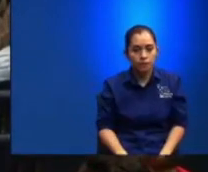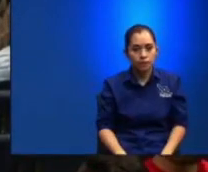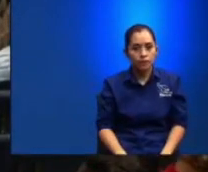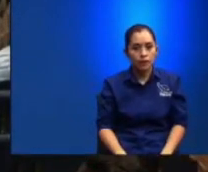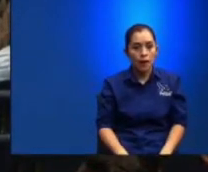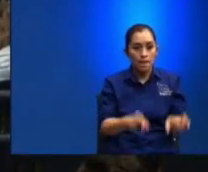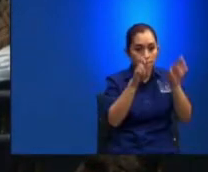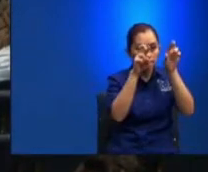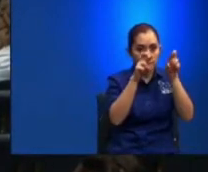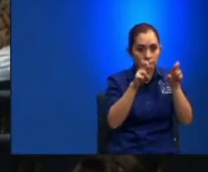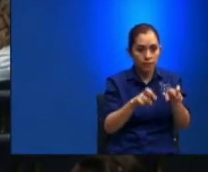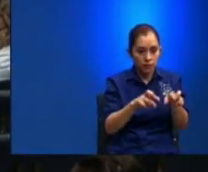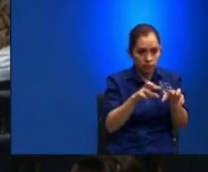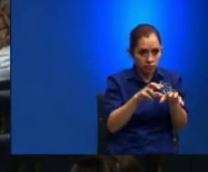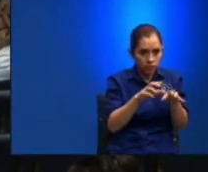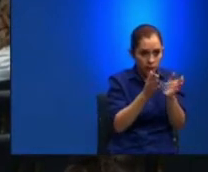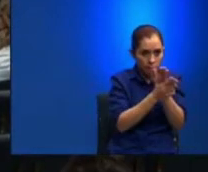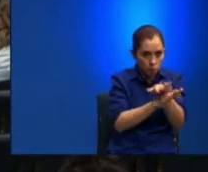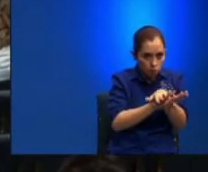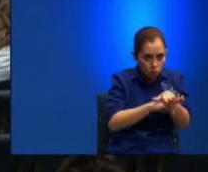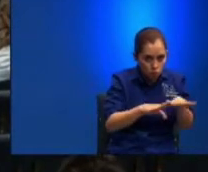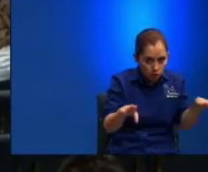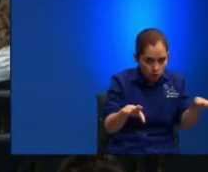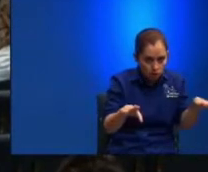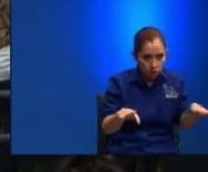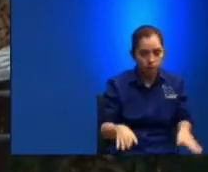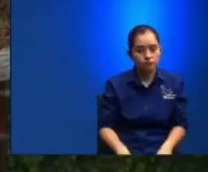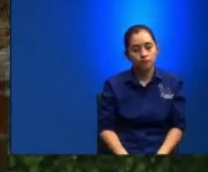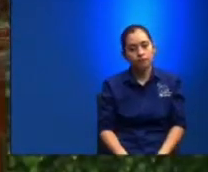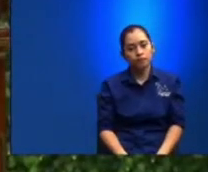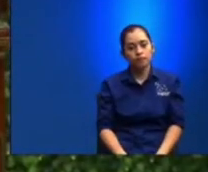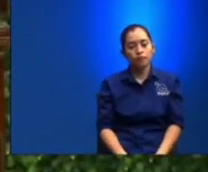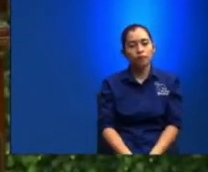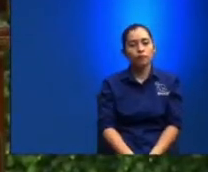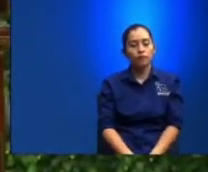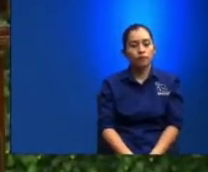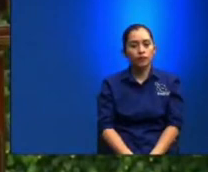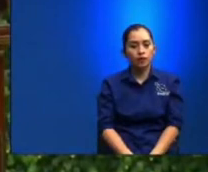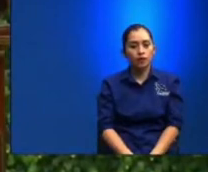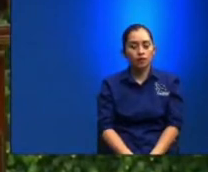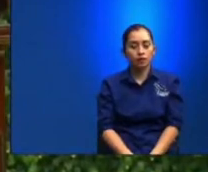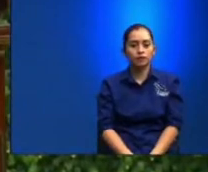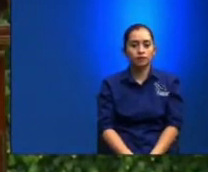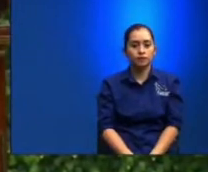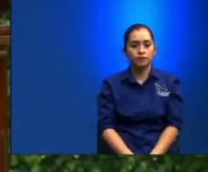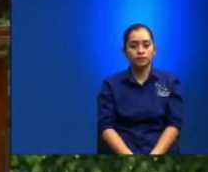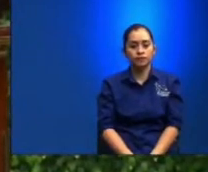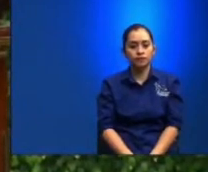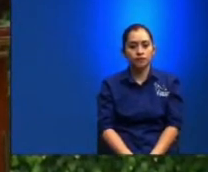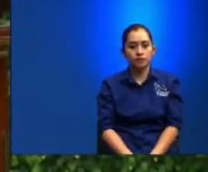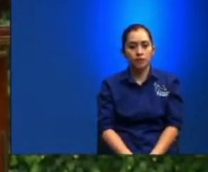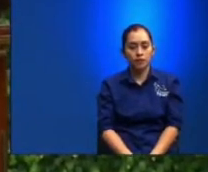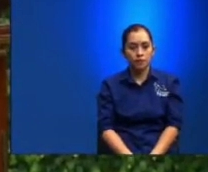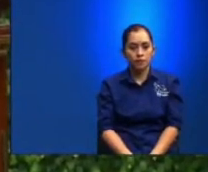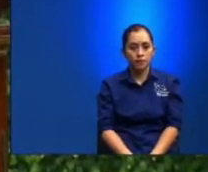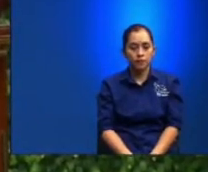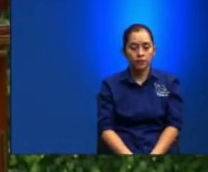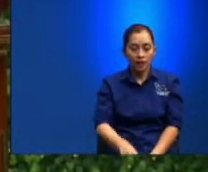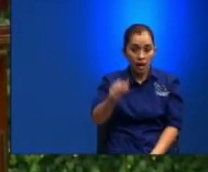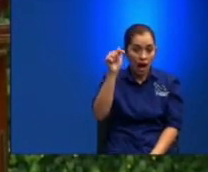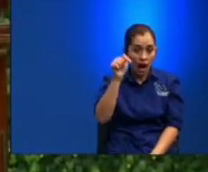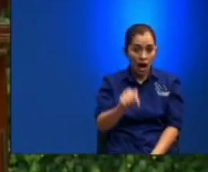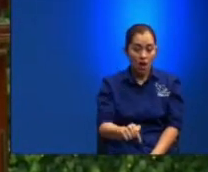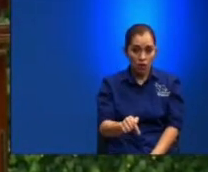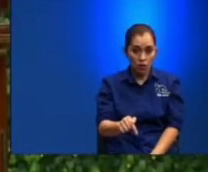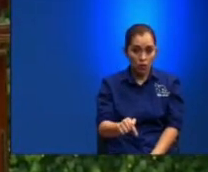la fuerza más poderosa de la creación que es el amor para vencer la muerte bueno pero si vamos acá ahora